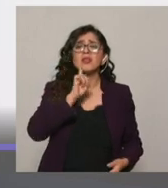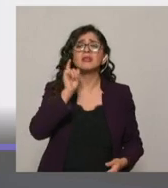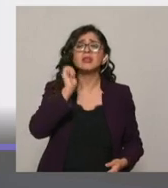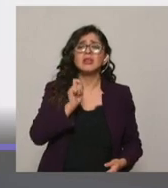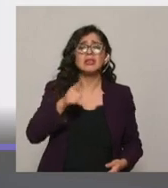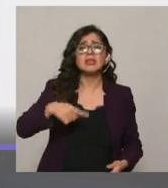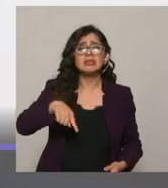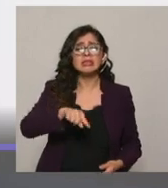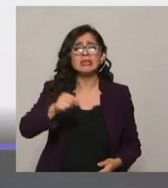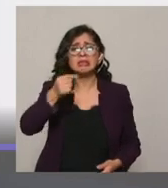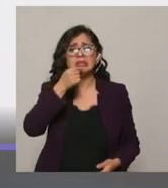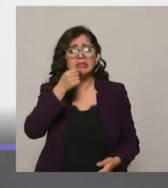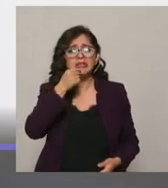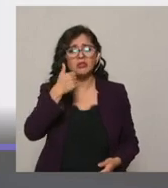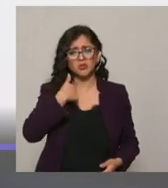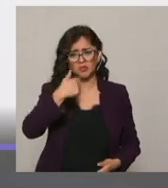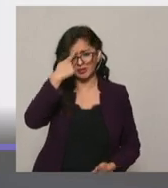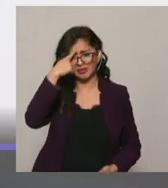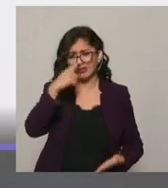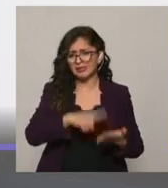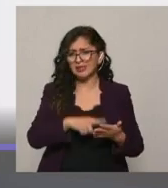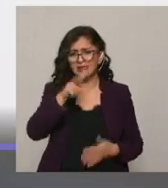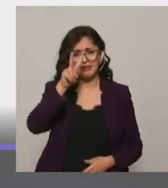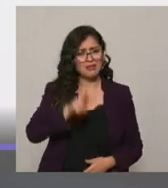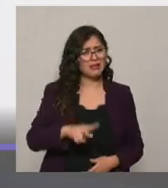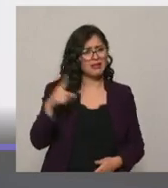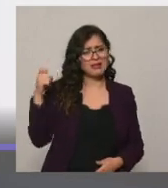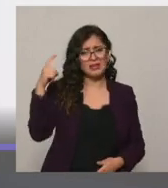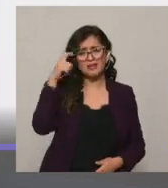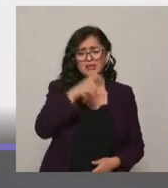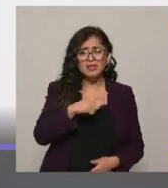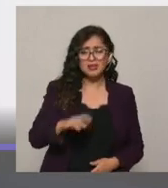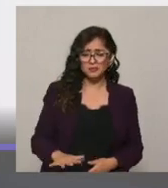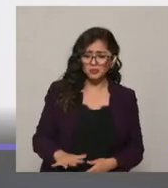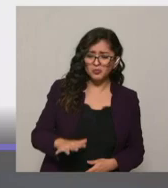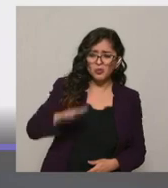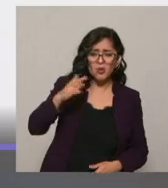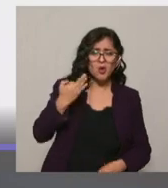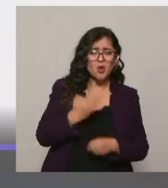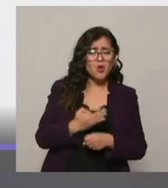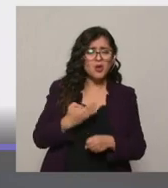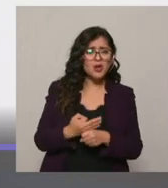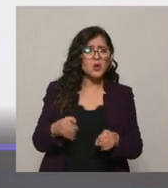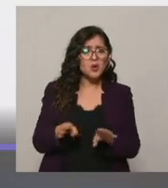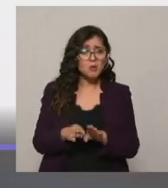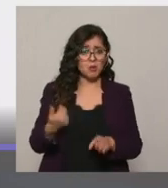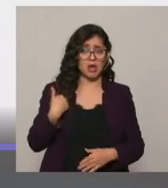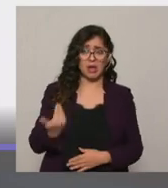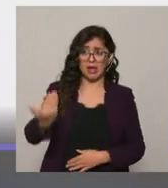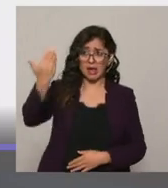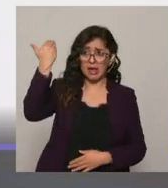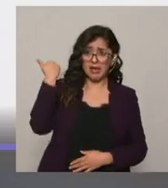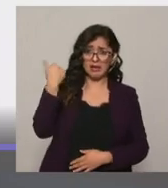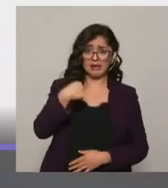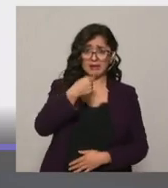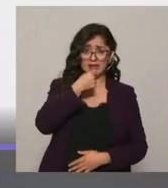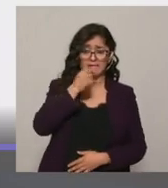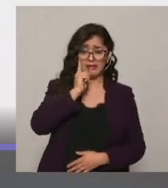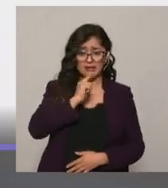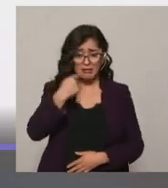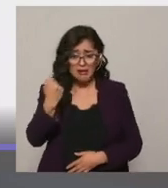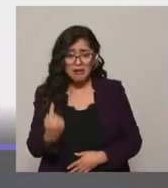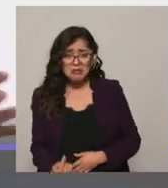debe ser muy difícil, y yo lo he dicho así, es muy difícil crecer como están creciendo ellas. A mí eso no me tocó. Sí vivíamos